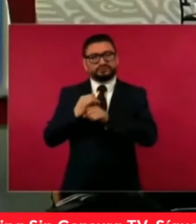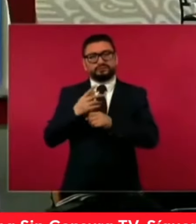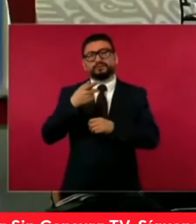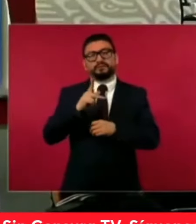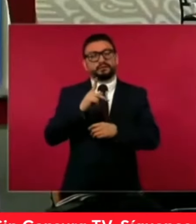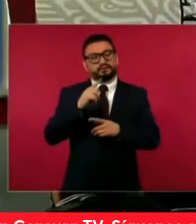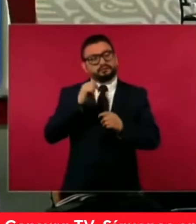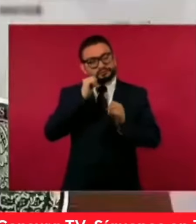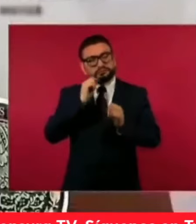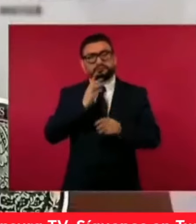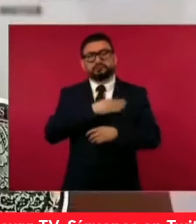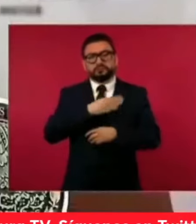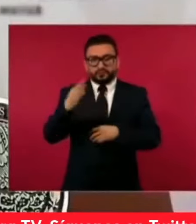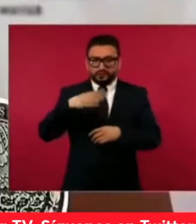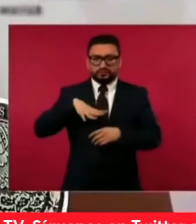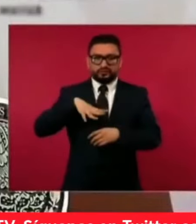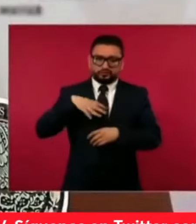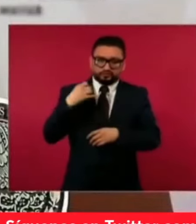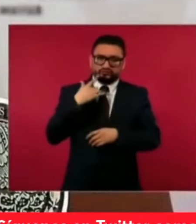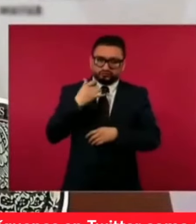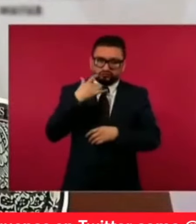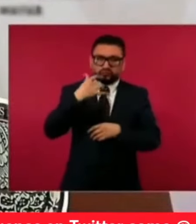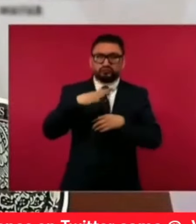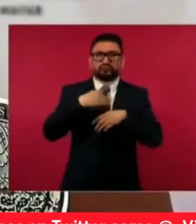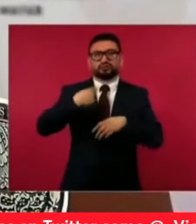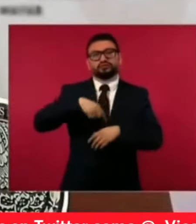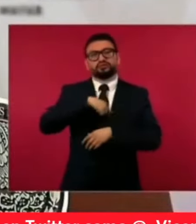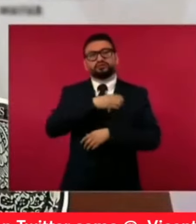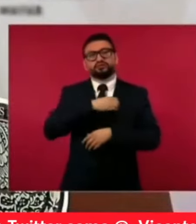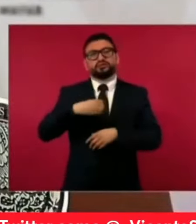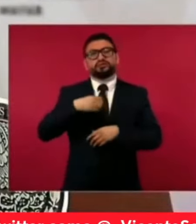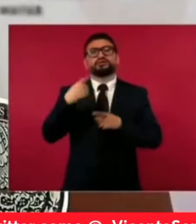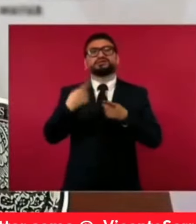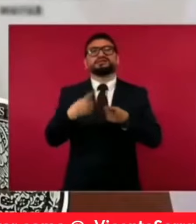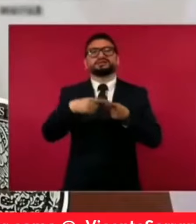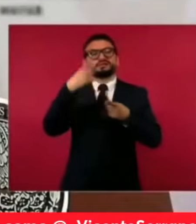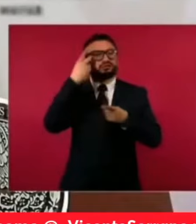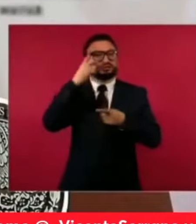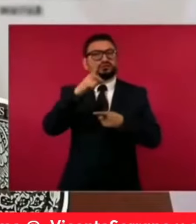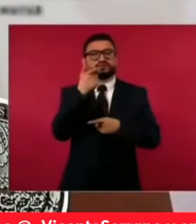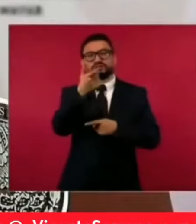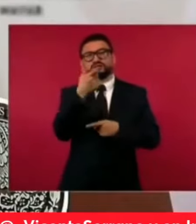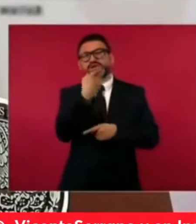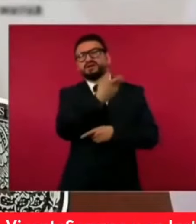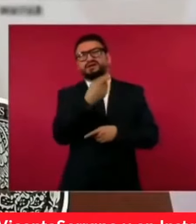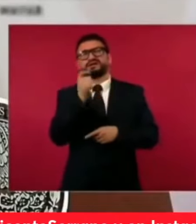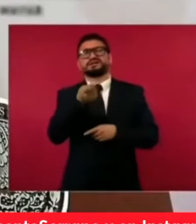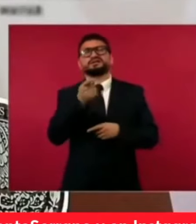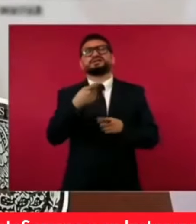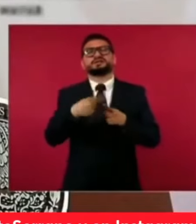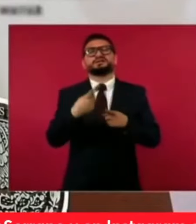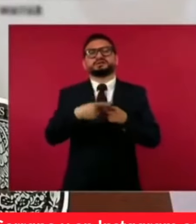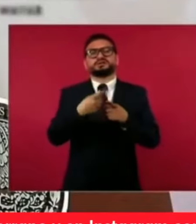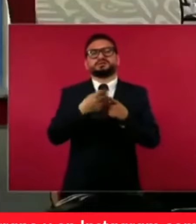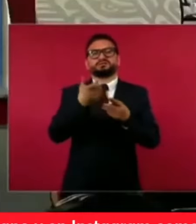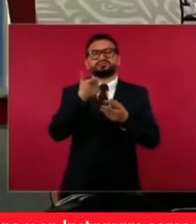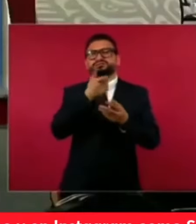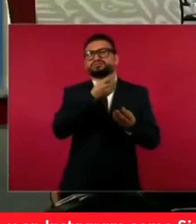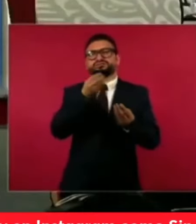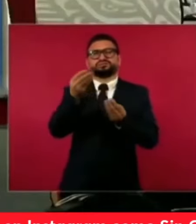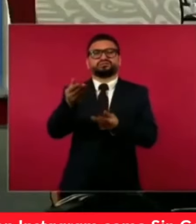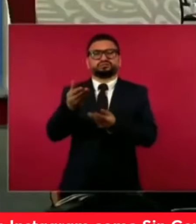haer la lucha estamos obligados a saber de quién es el dinero ese dinero que llega